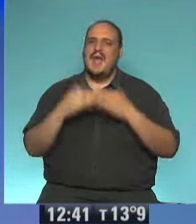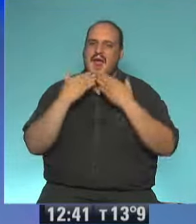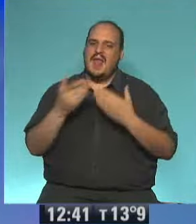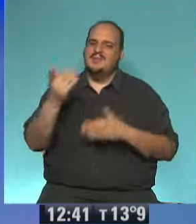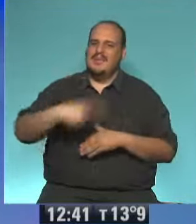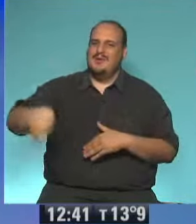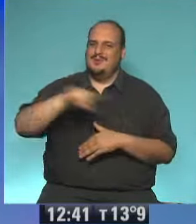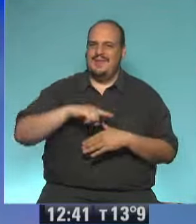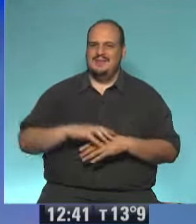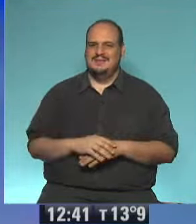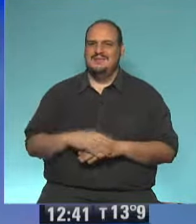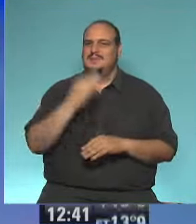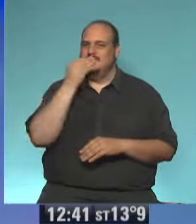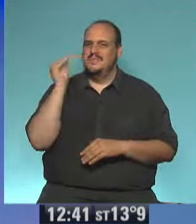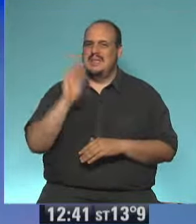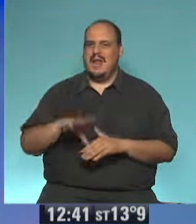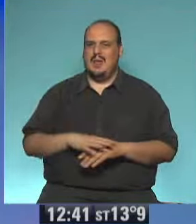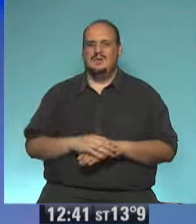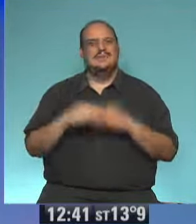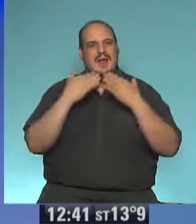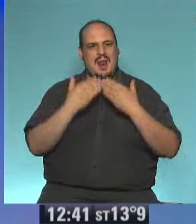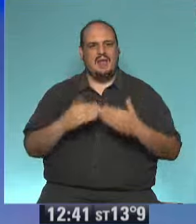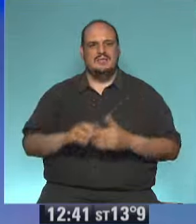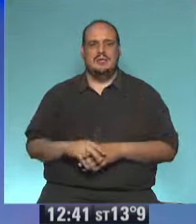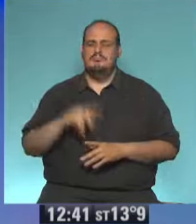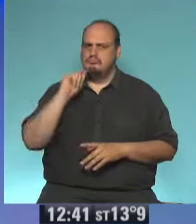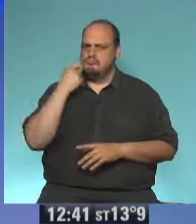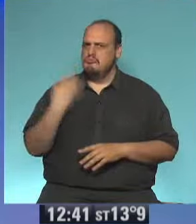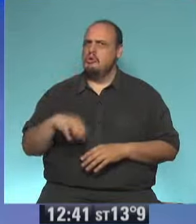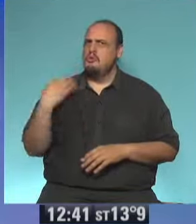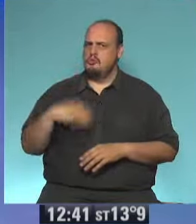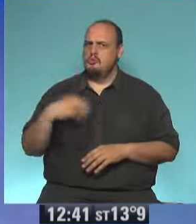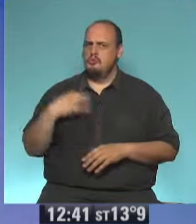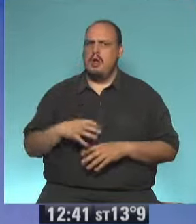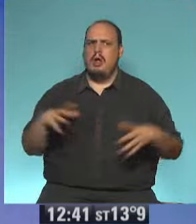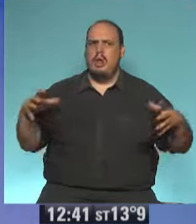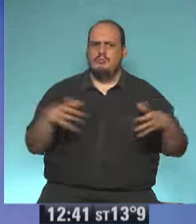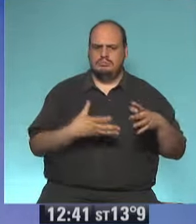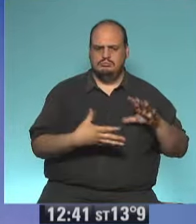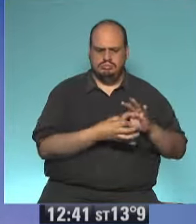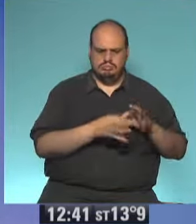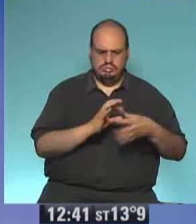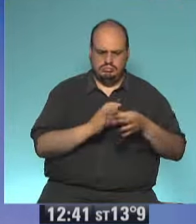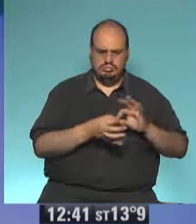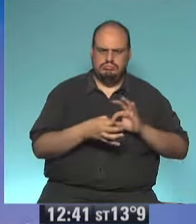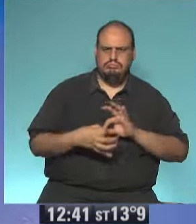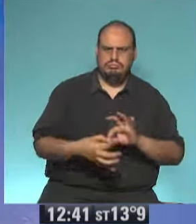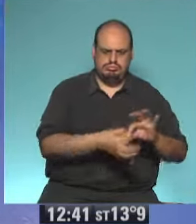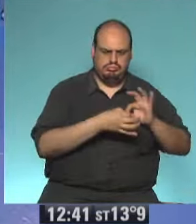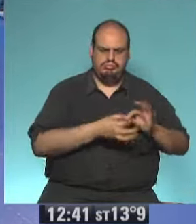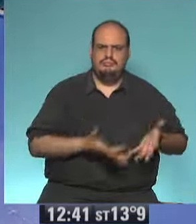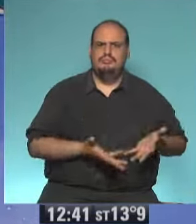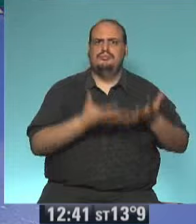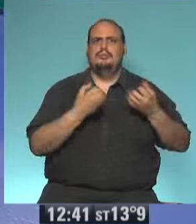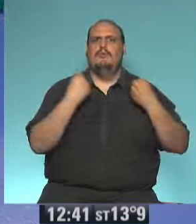a ustedes. Saludos. Qué bueno. Gracias, qué bien, ¿no? Qué bueno. La unión sí, hace la fuerza, está, sí, es así. Sí, es así. Y bueno, ¿qué te